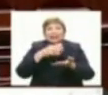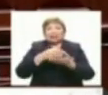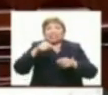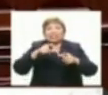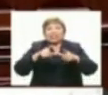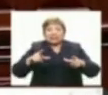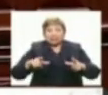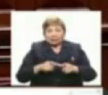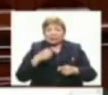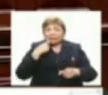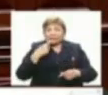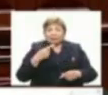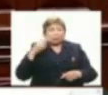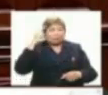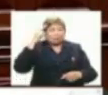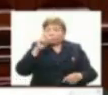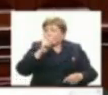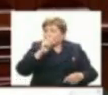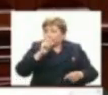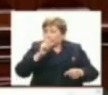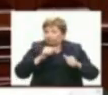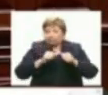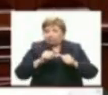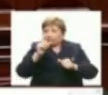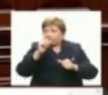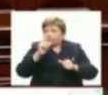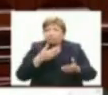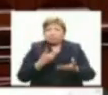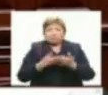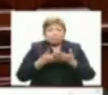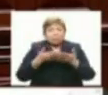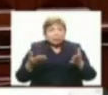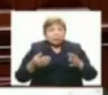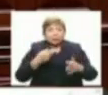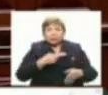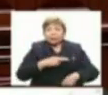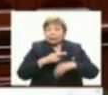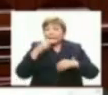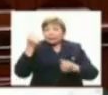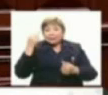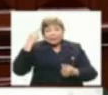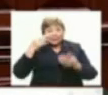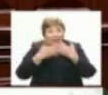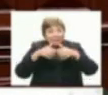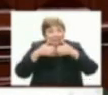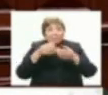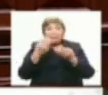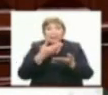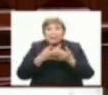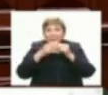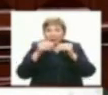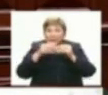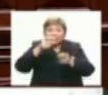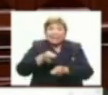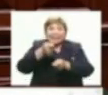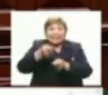entidad. Y eso no puede continuar. Implementaremos el Plan Nacional de Industrialización y Mejora Productiva del